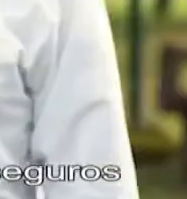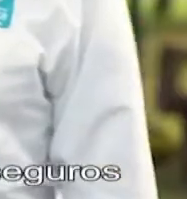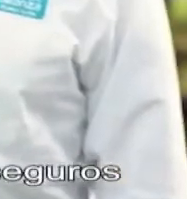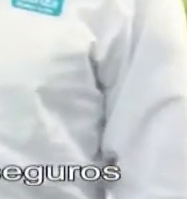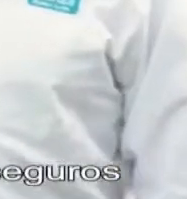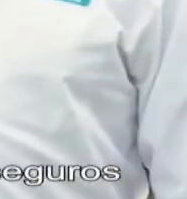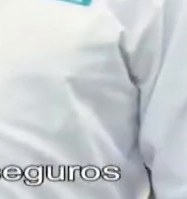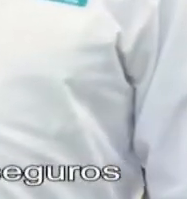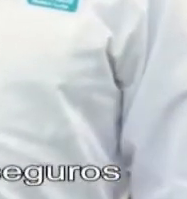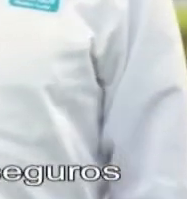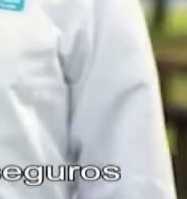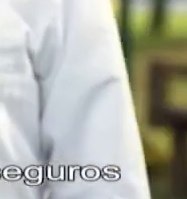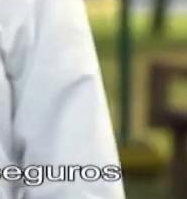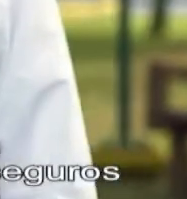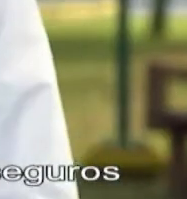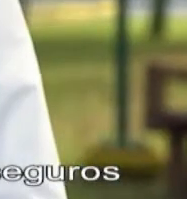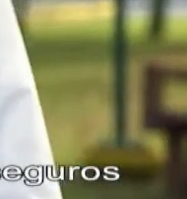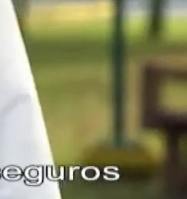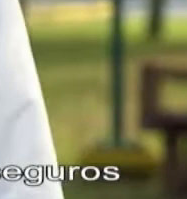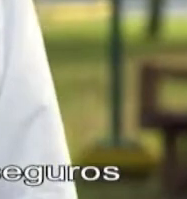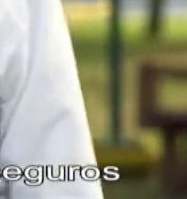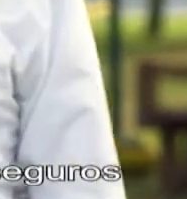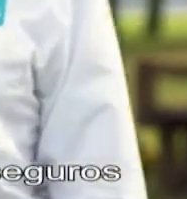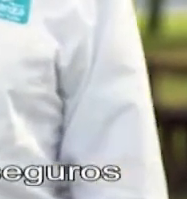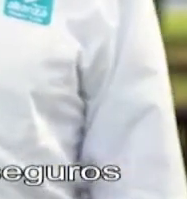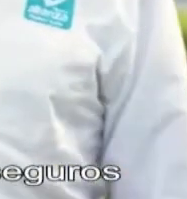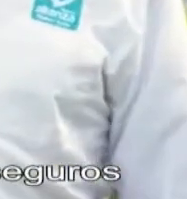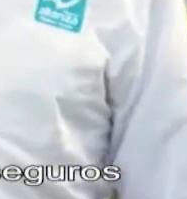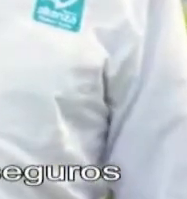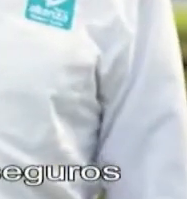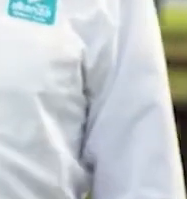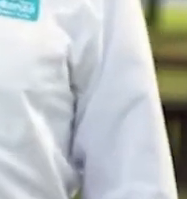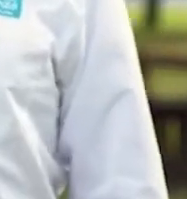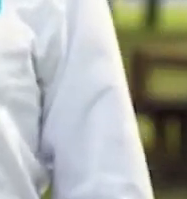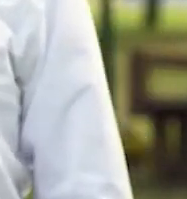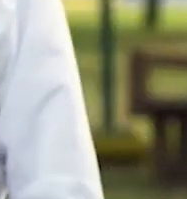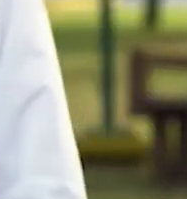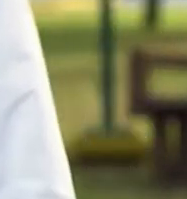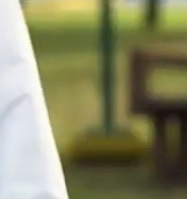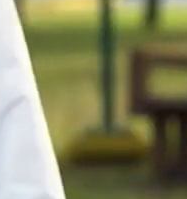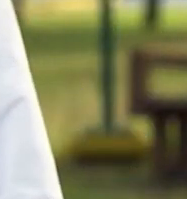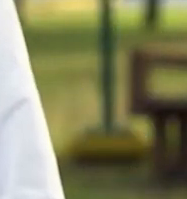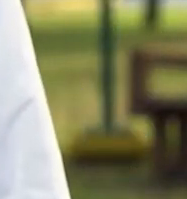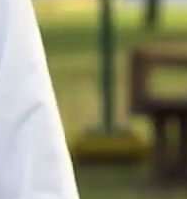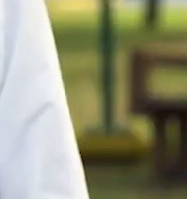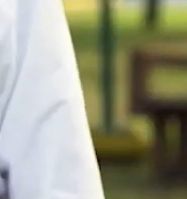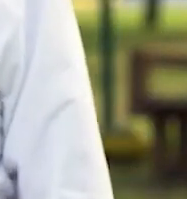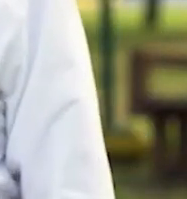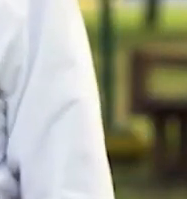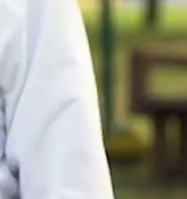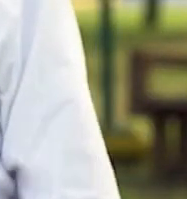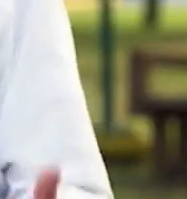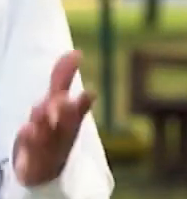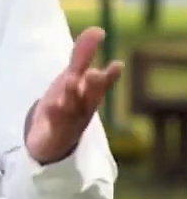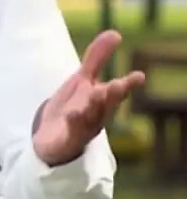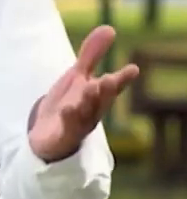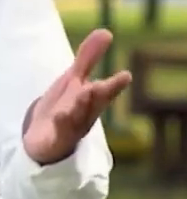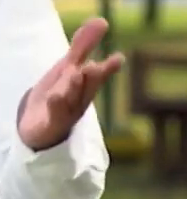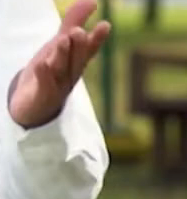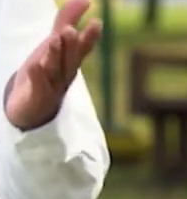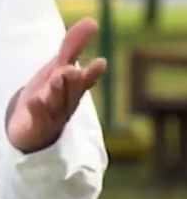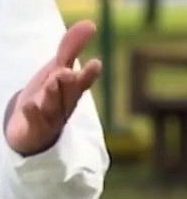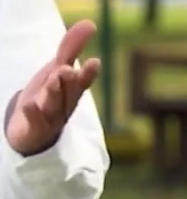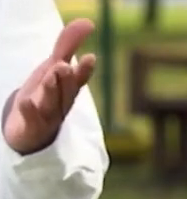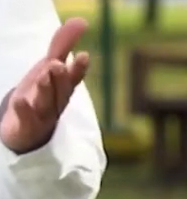En el Partido Nueva Alianza Nuevo León estamos seguros de que todas y todos somos iguales, con las mismas oportunidades y capacidades. Ayúdanos